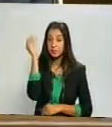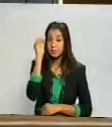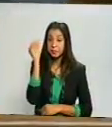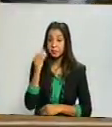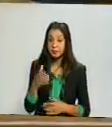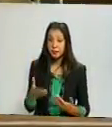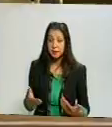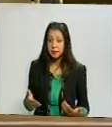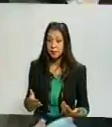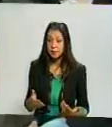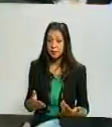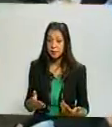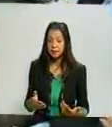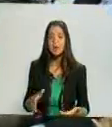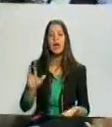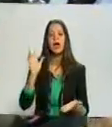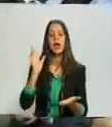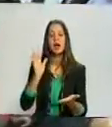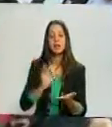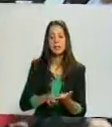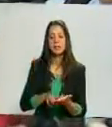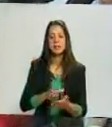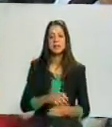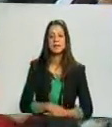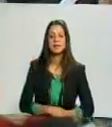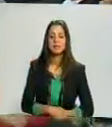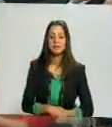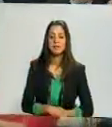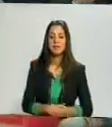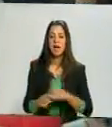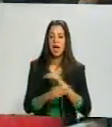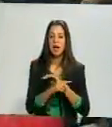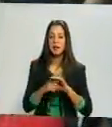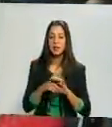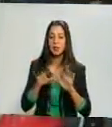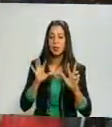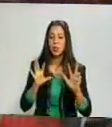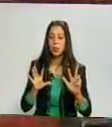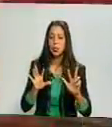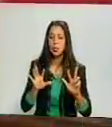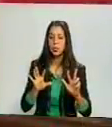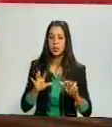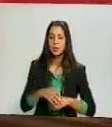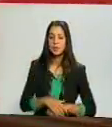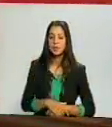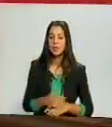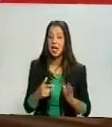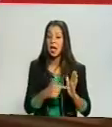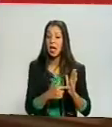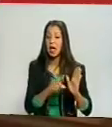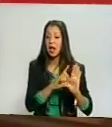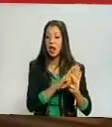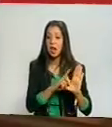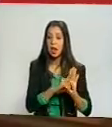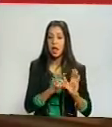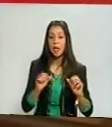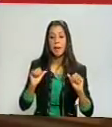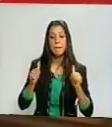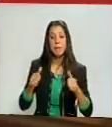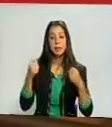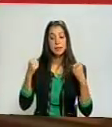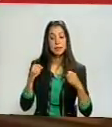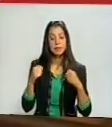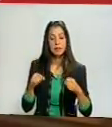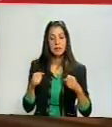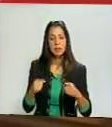consideración. Aprobado. Artículo 8. Esta ley constitucional entrará en vigencia a